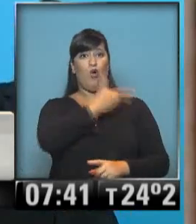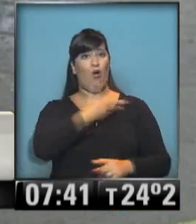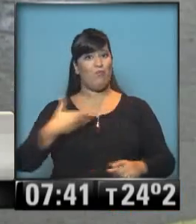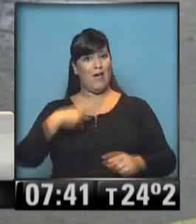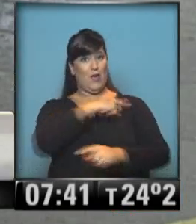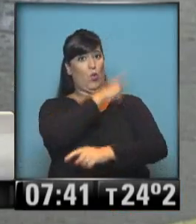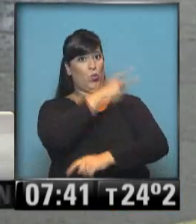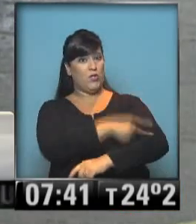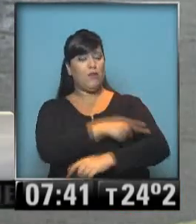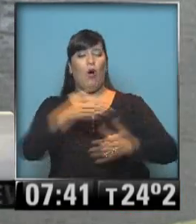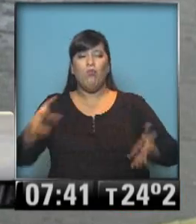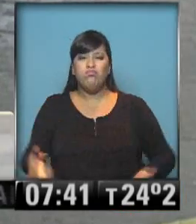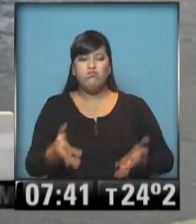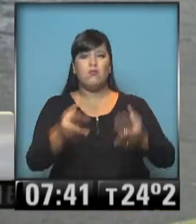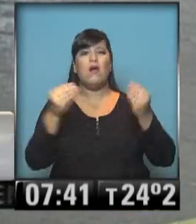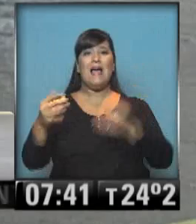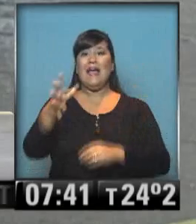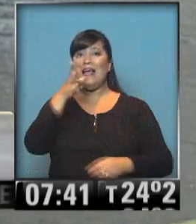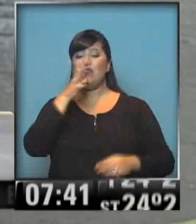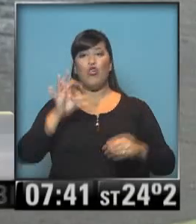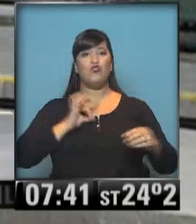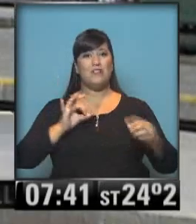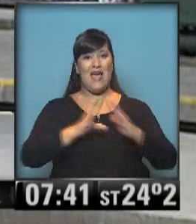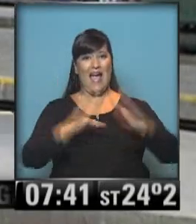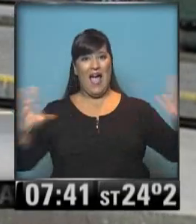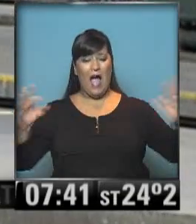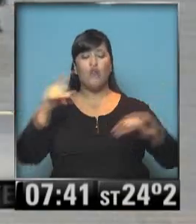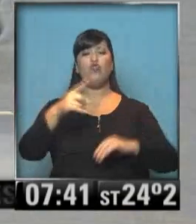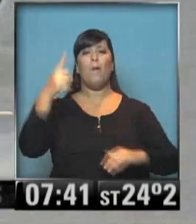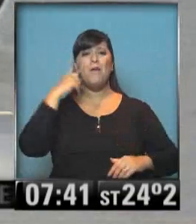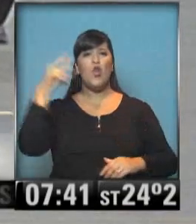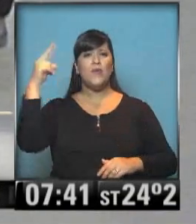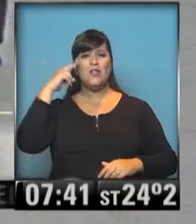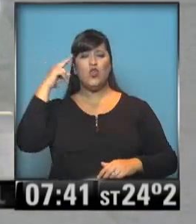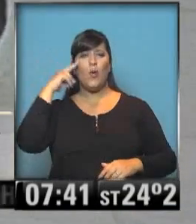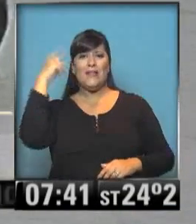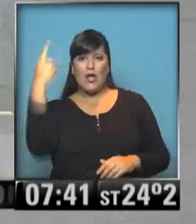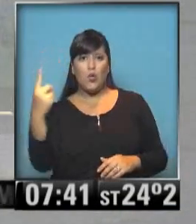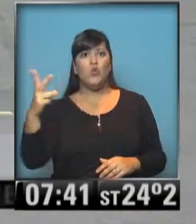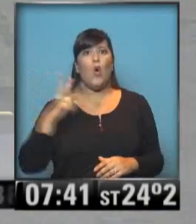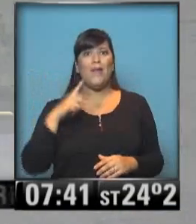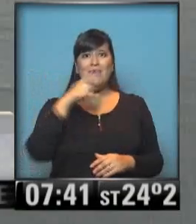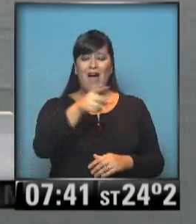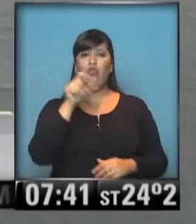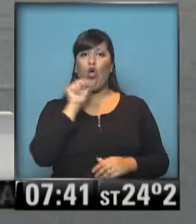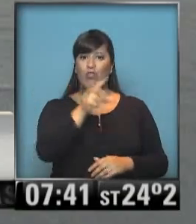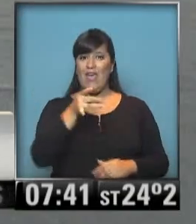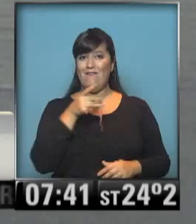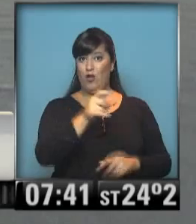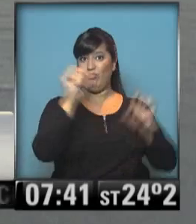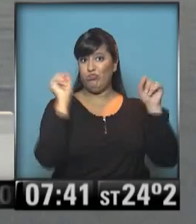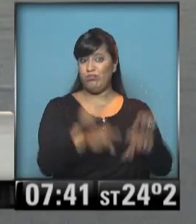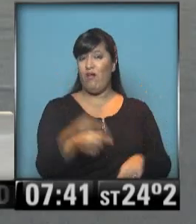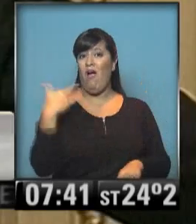nacional se lanza a 14 años de la privatización en 1991 de ferrocarriles argentinos